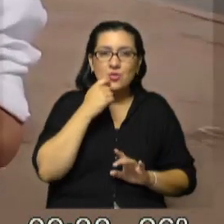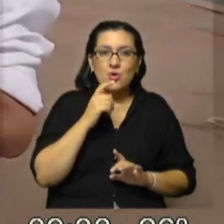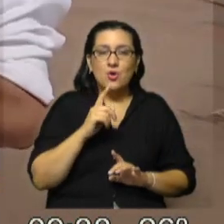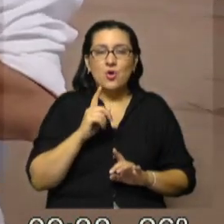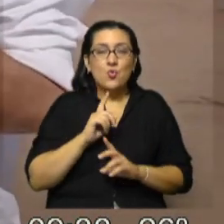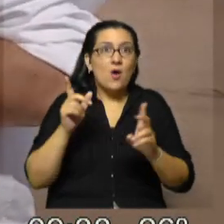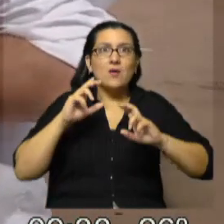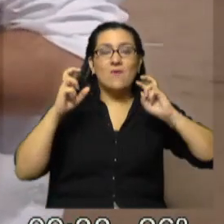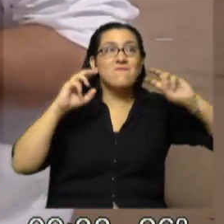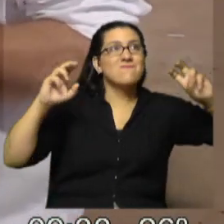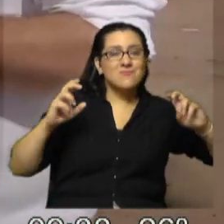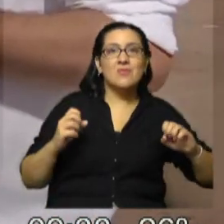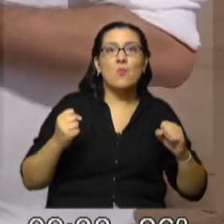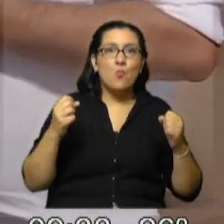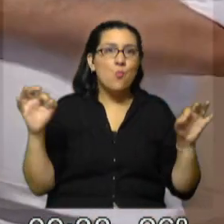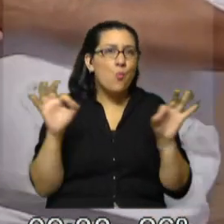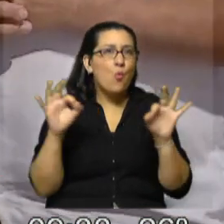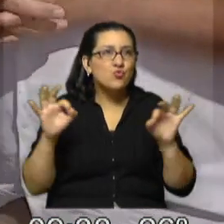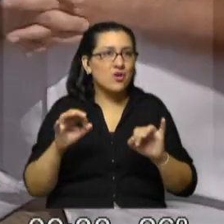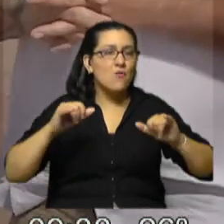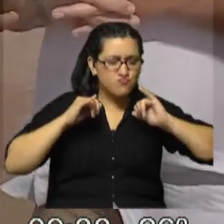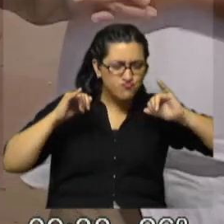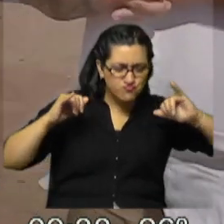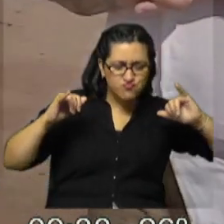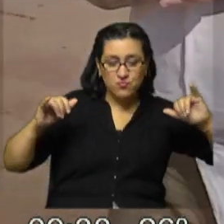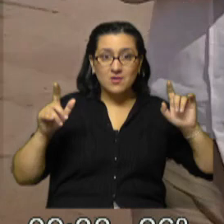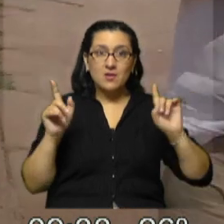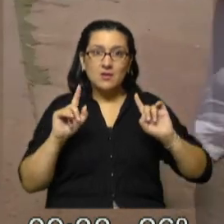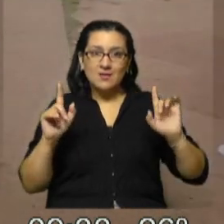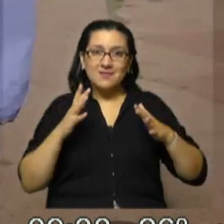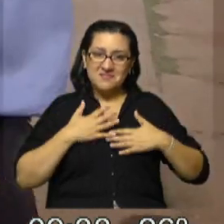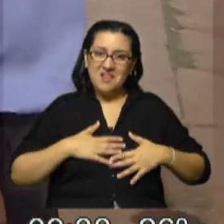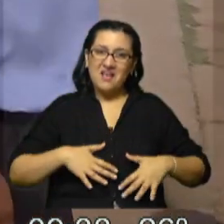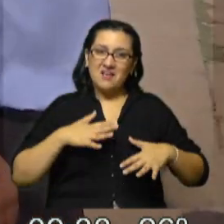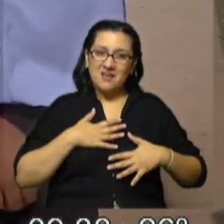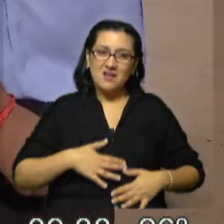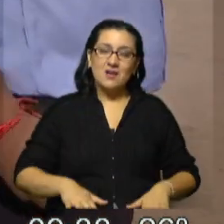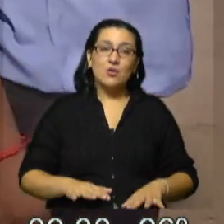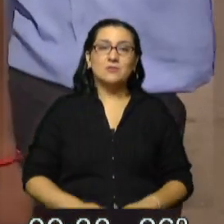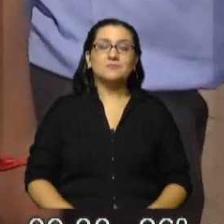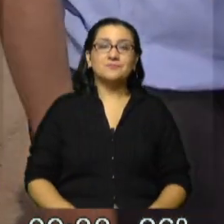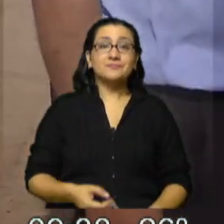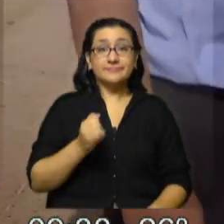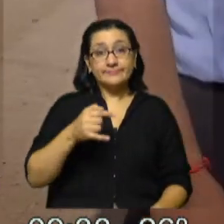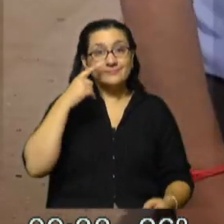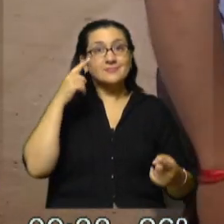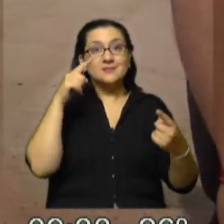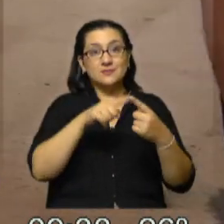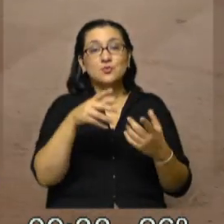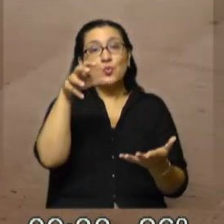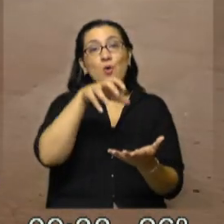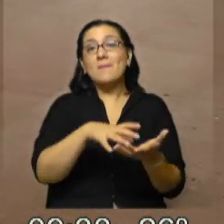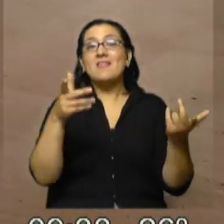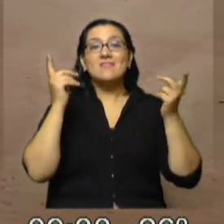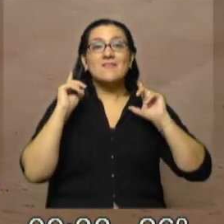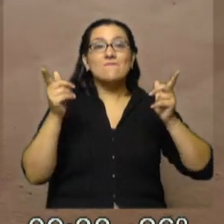la tensión que hay en un show, digamos, más comercial, en los cuales uno puede disfrutar en plaza durante todo el año, ¿no? Exactamente, ese es el objetivo. Es un espacio para el